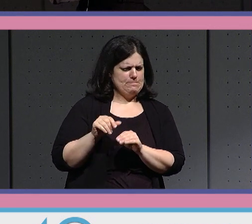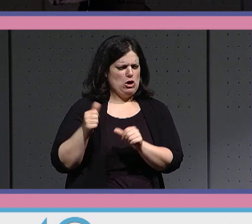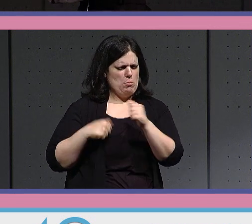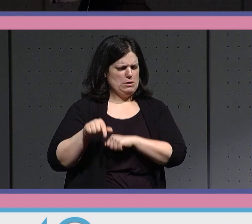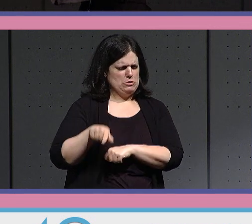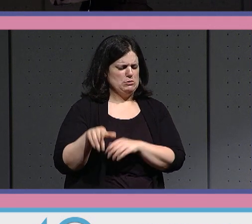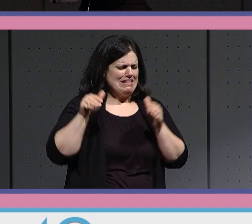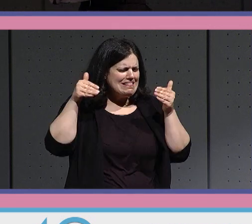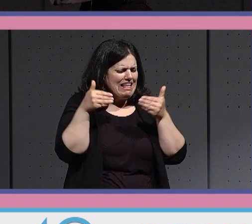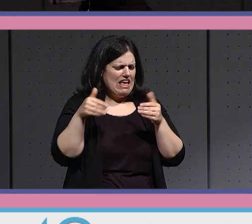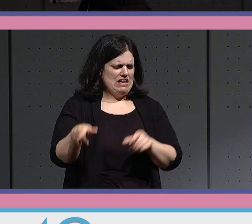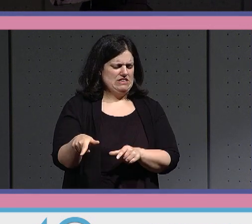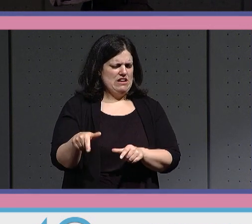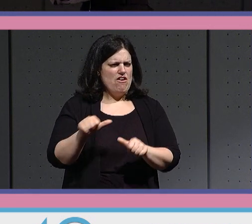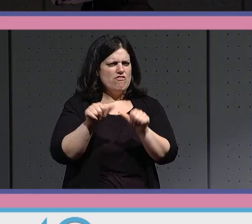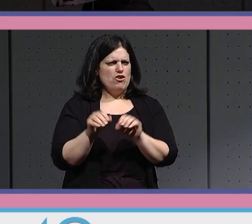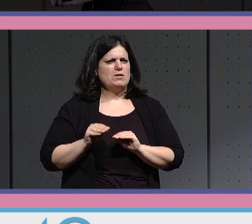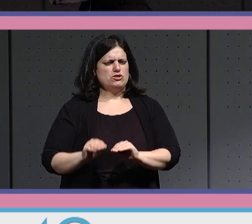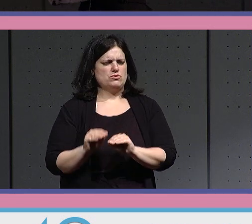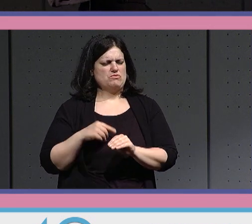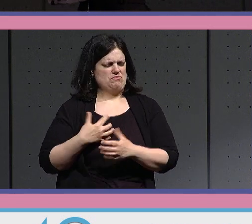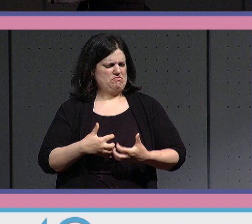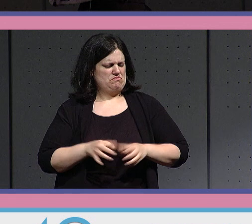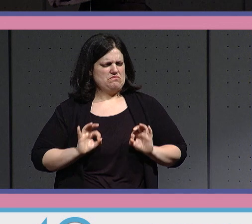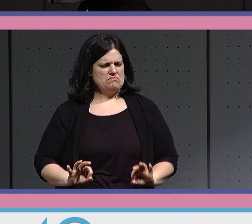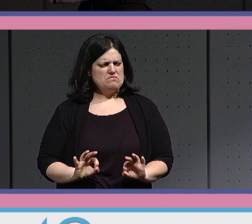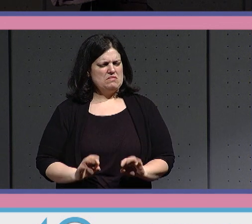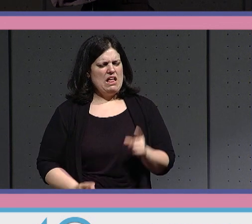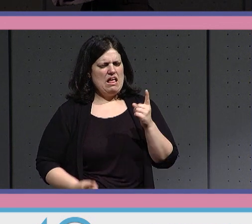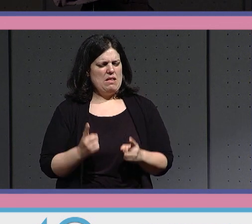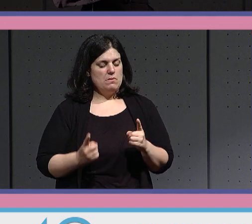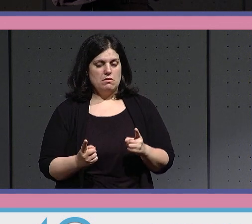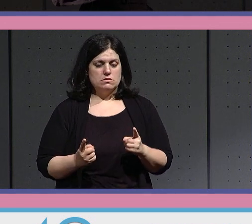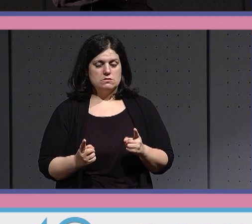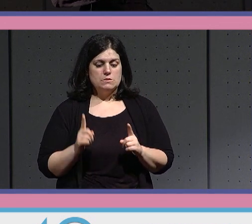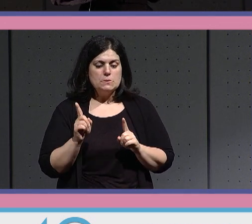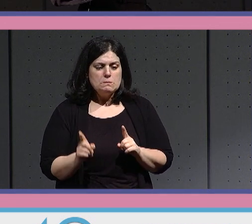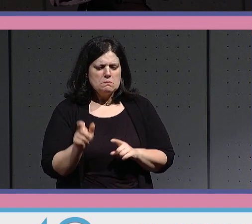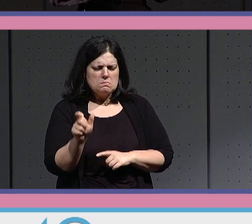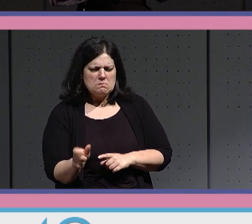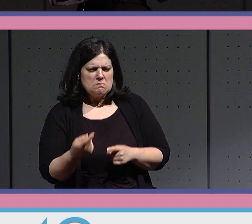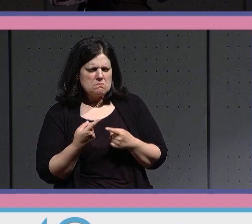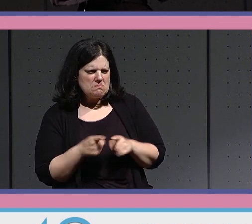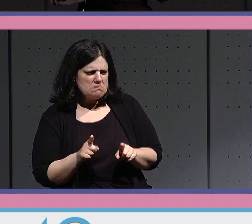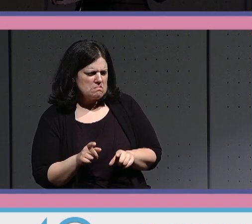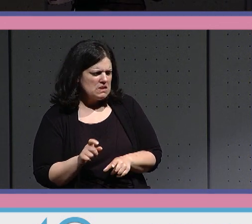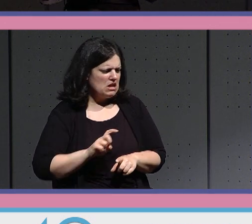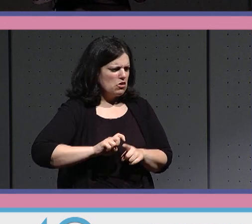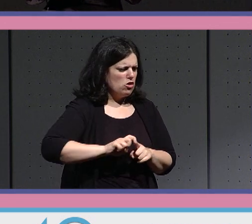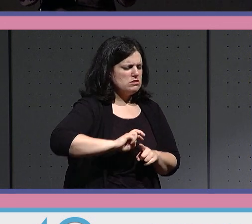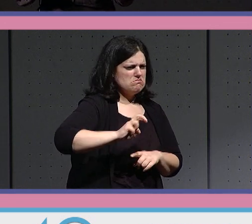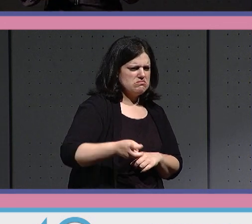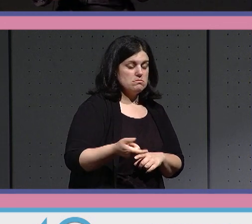determinadas formas de funcionar que muchas veces son las mismas para cosas distintas, y eso hace que cuando uno va